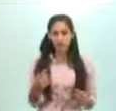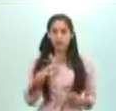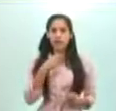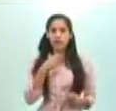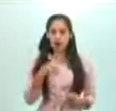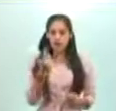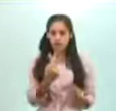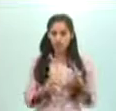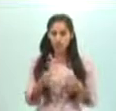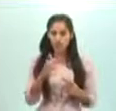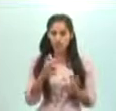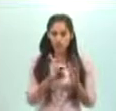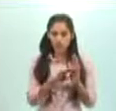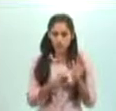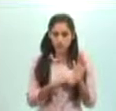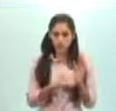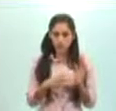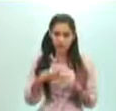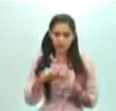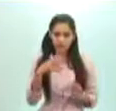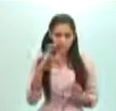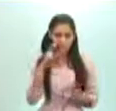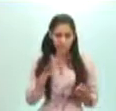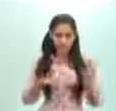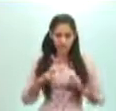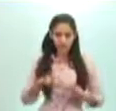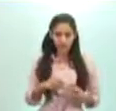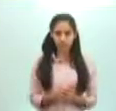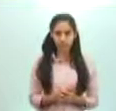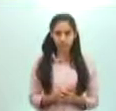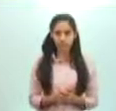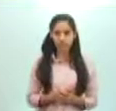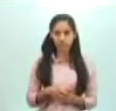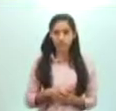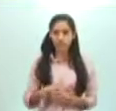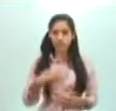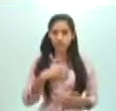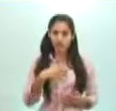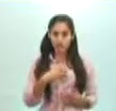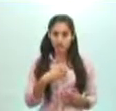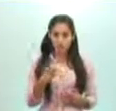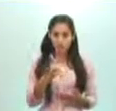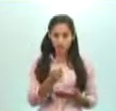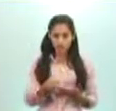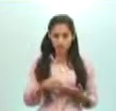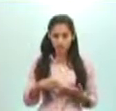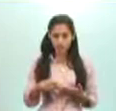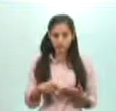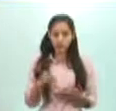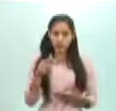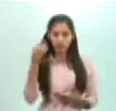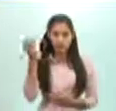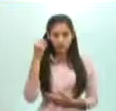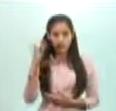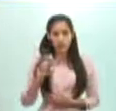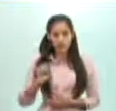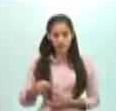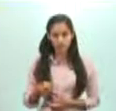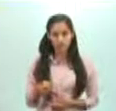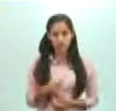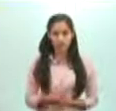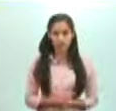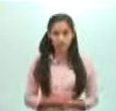los elementos que ustedes tendrán que investigar. Es una regla ortográfica, reitero, que ustedes conocen, que dominan desde que estaban en el